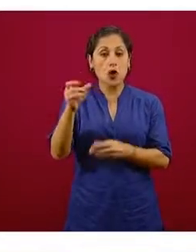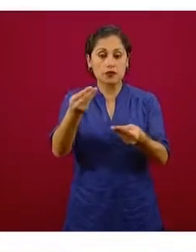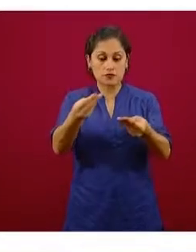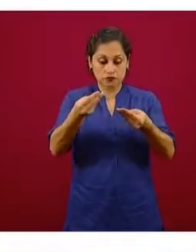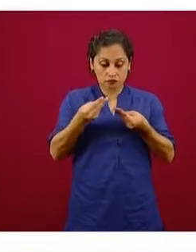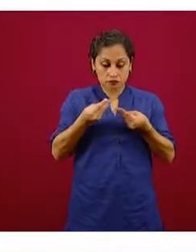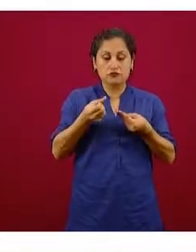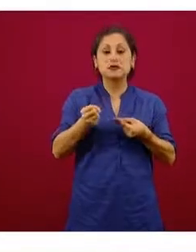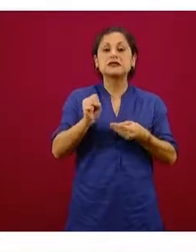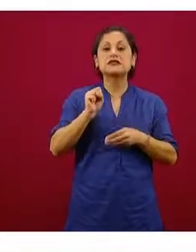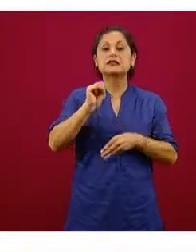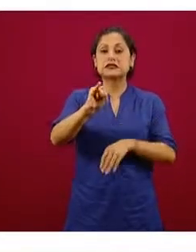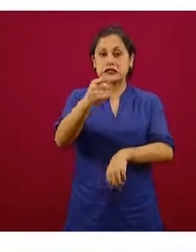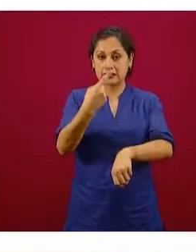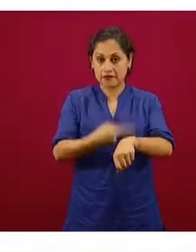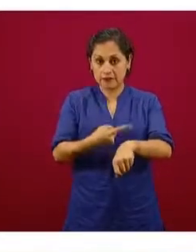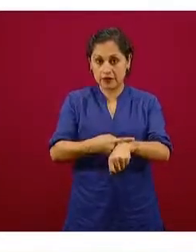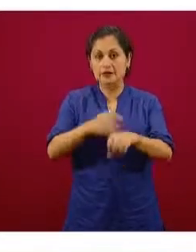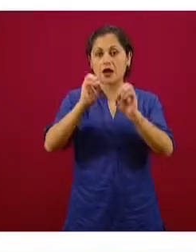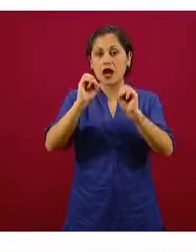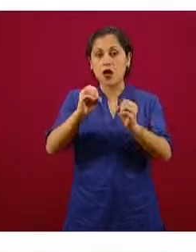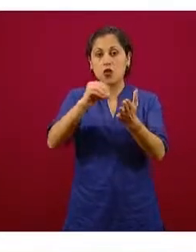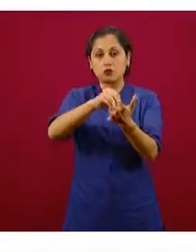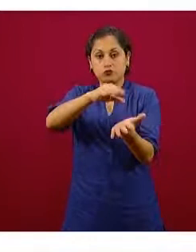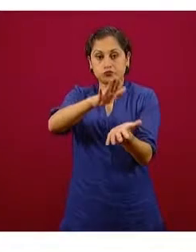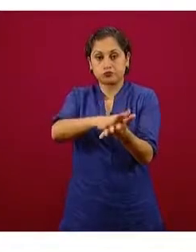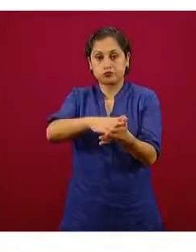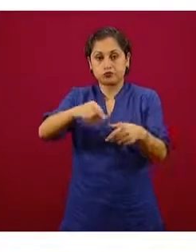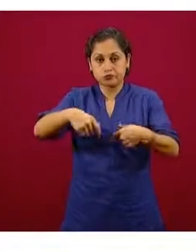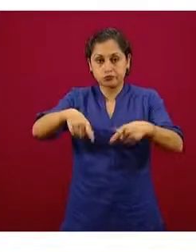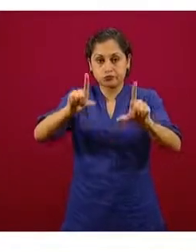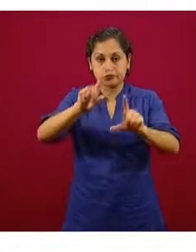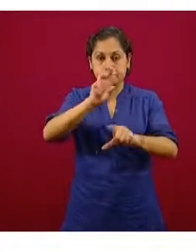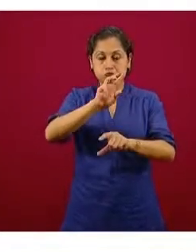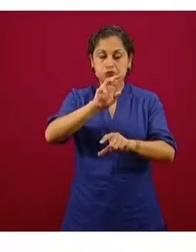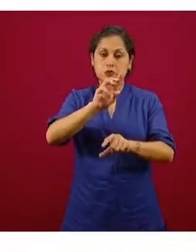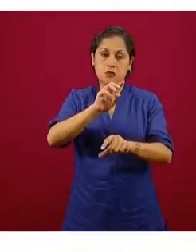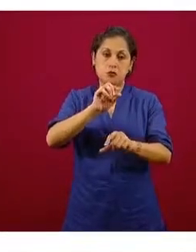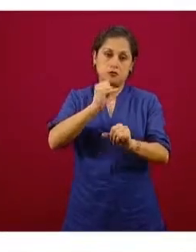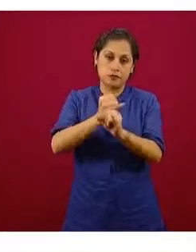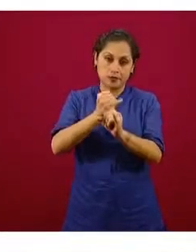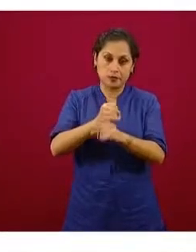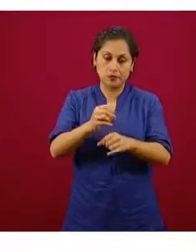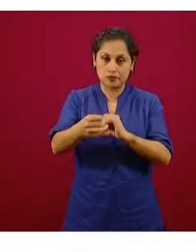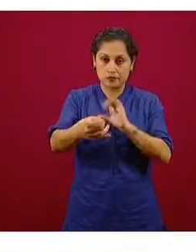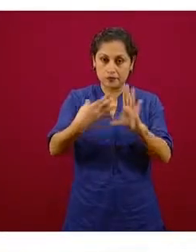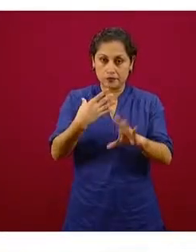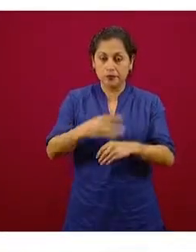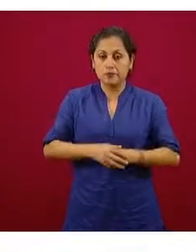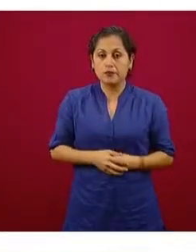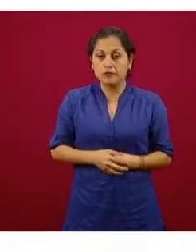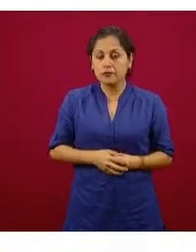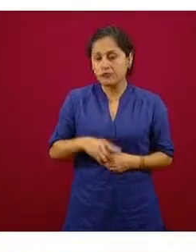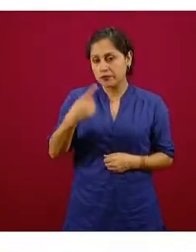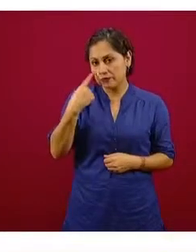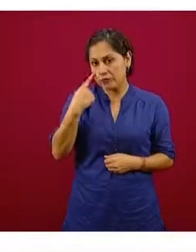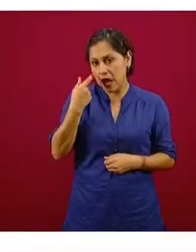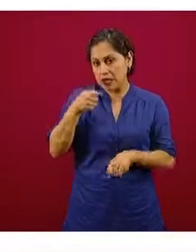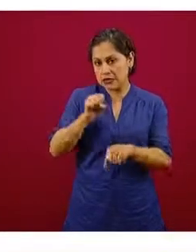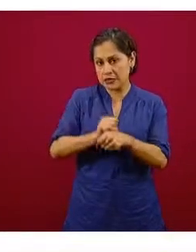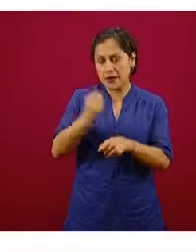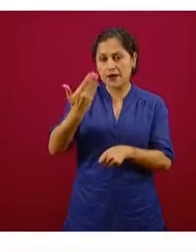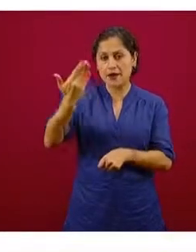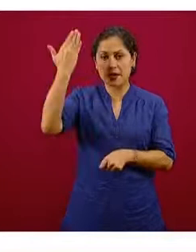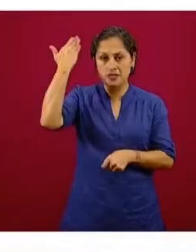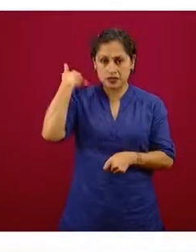se dio su notificación en la plataforma. Lo que podemos ver, a diferencia de la semana pasada, por ejemplo, en donde sí